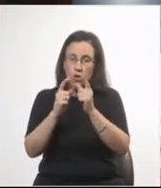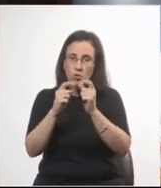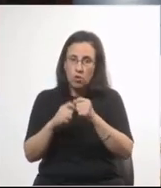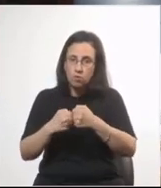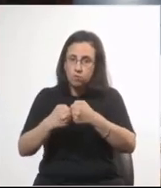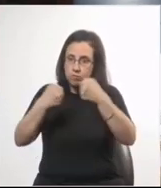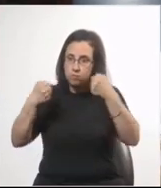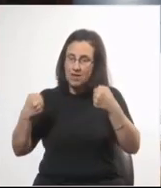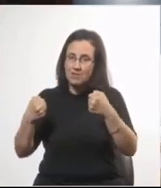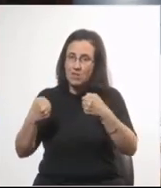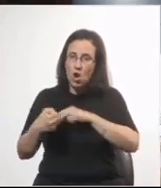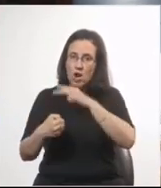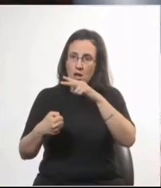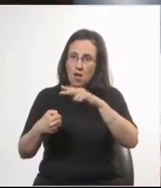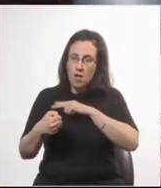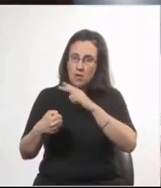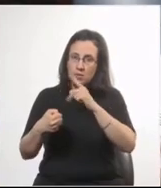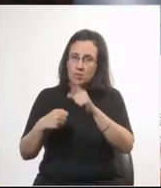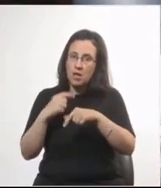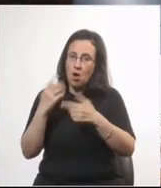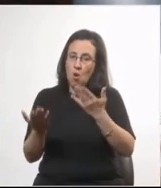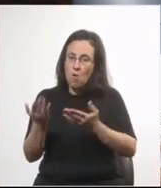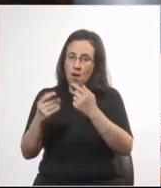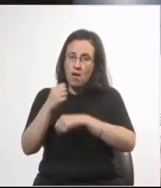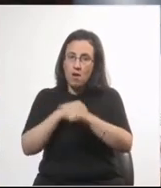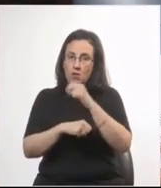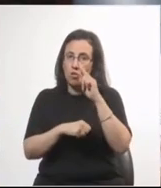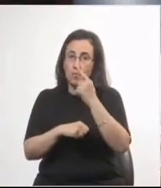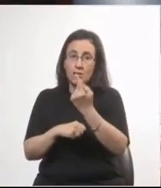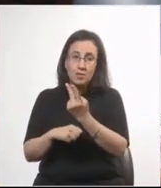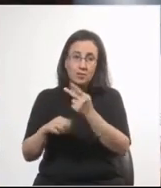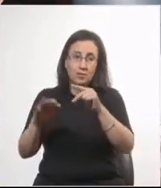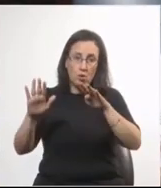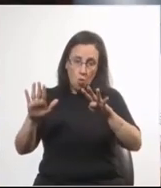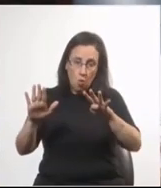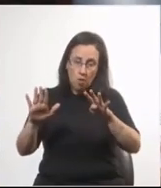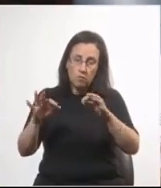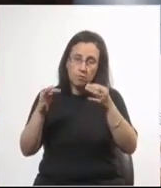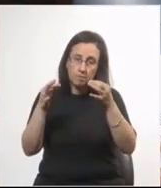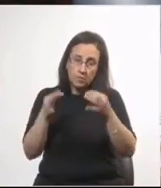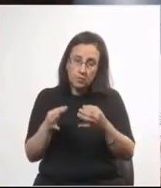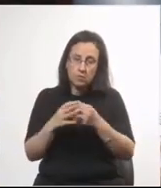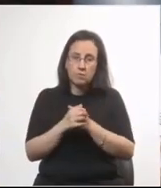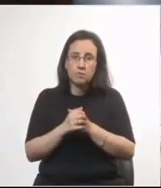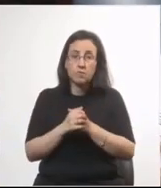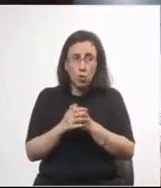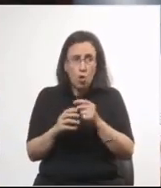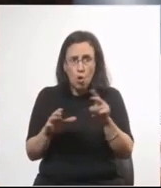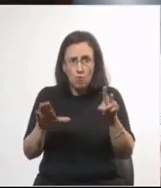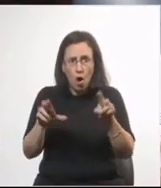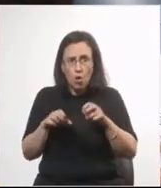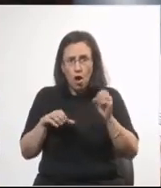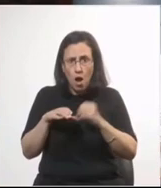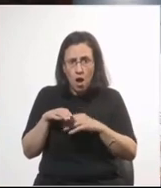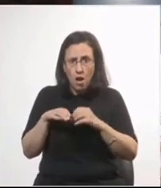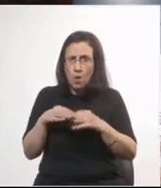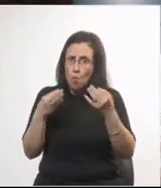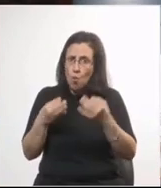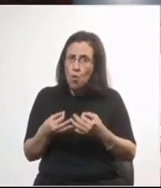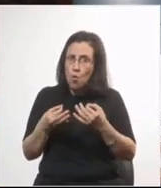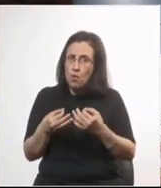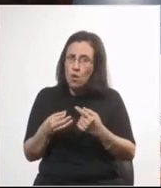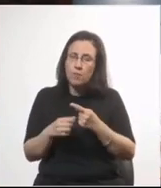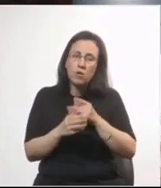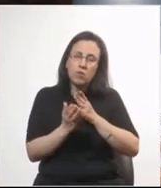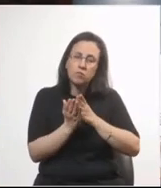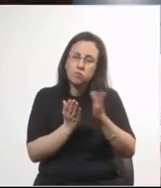había producido en el 2019. Y, por supuesto, está bien ahorrar. Pero una cosa es ahorrar